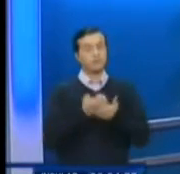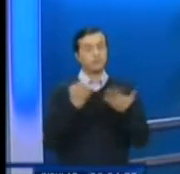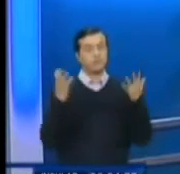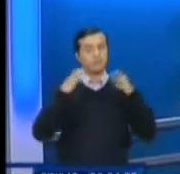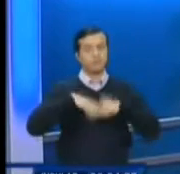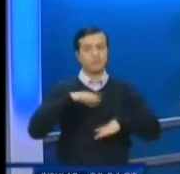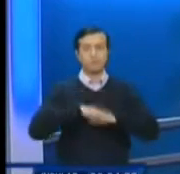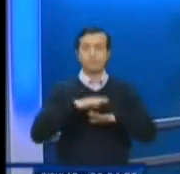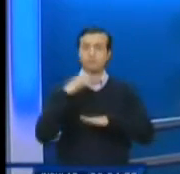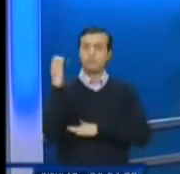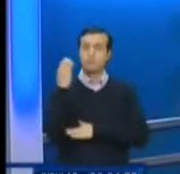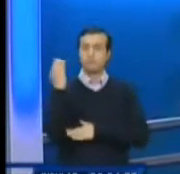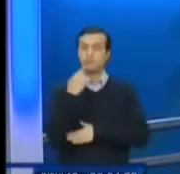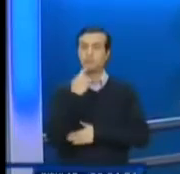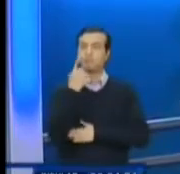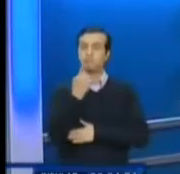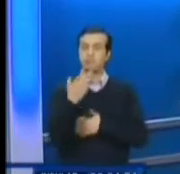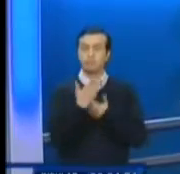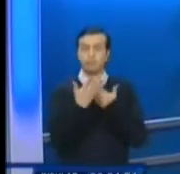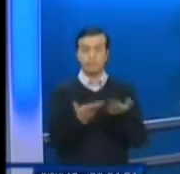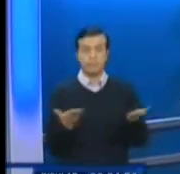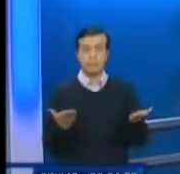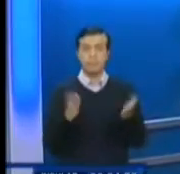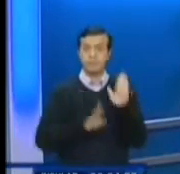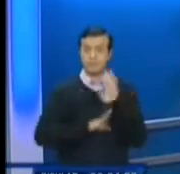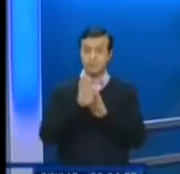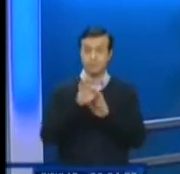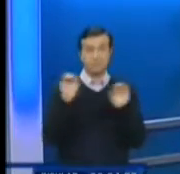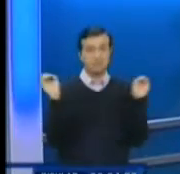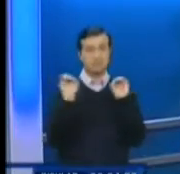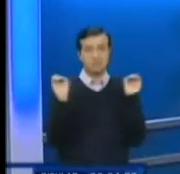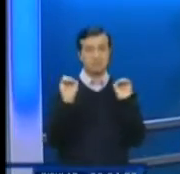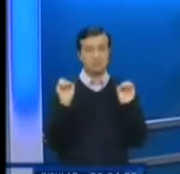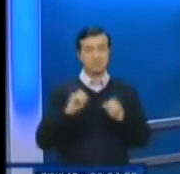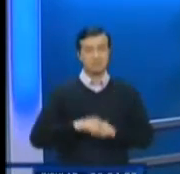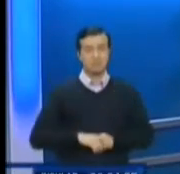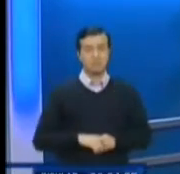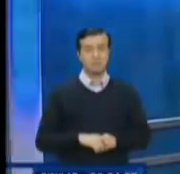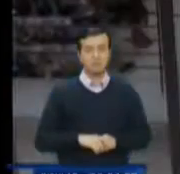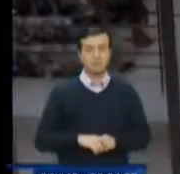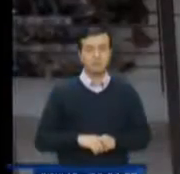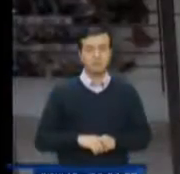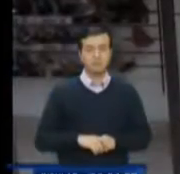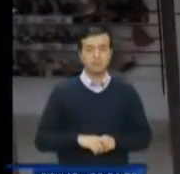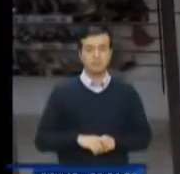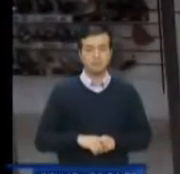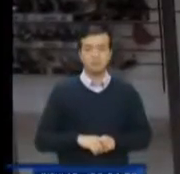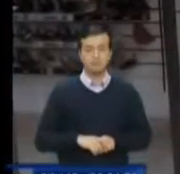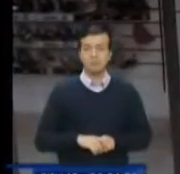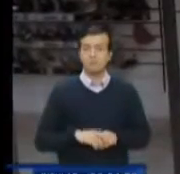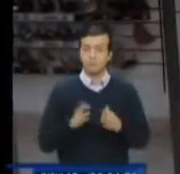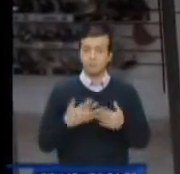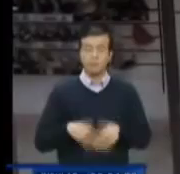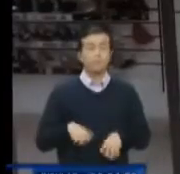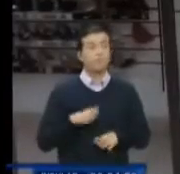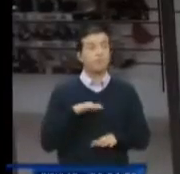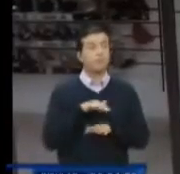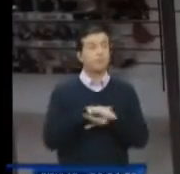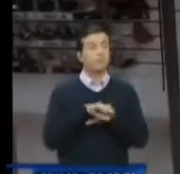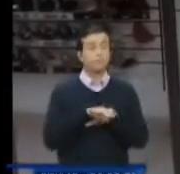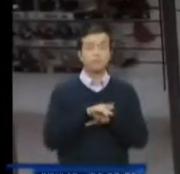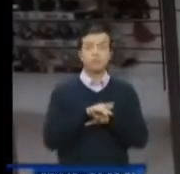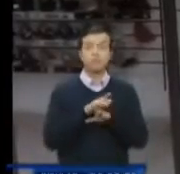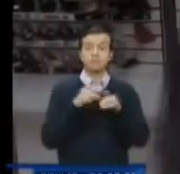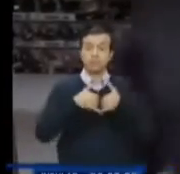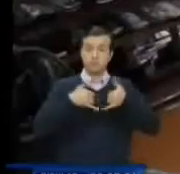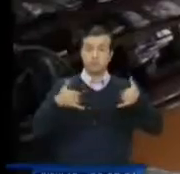del peso colombiano. Dicen que las ventas no mejoraron ni en la época escolar. Ya es mediodía y las ventas en